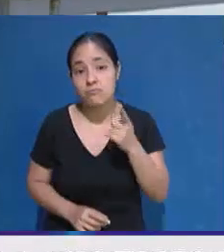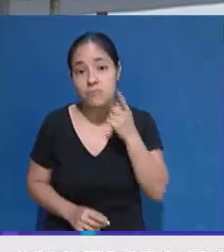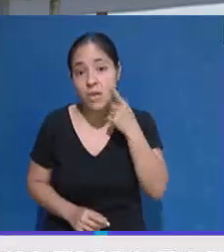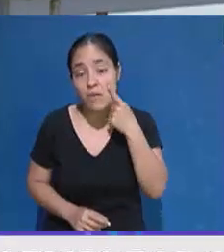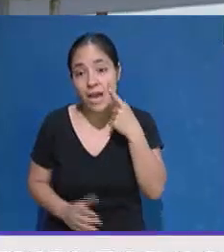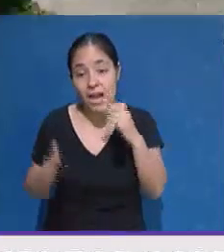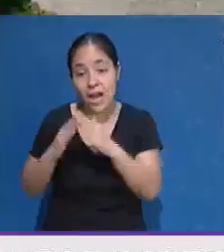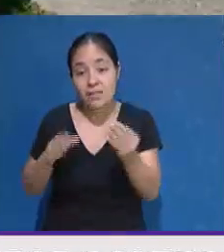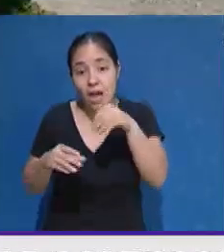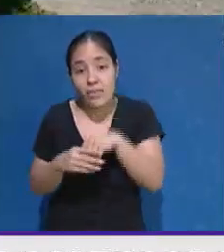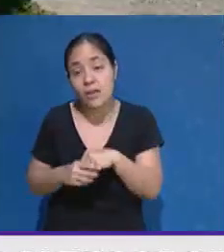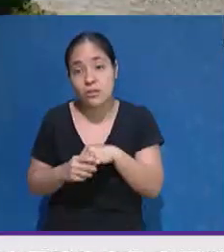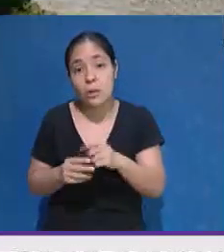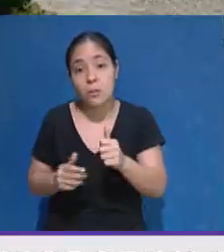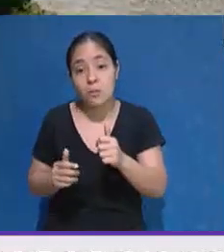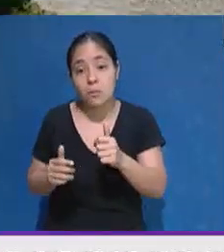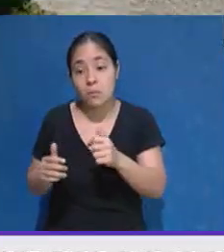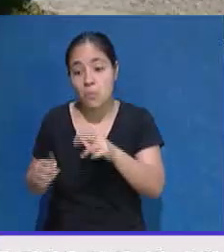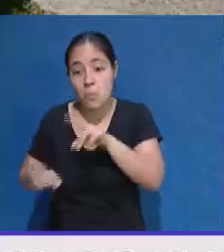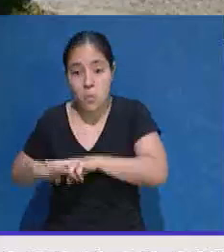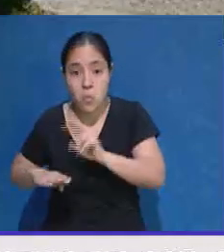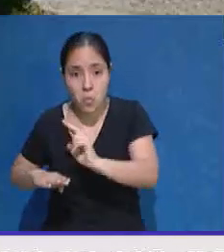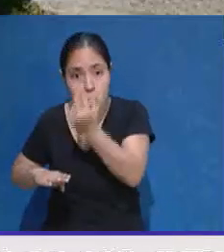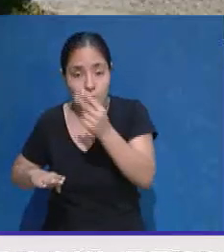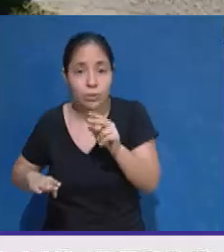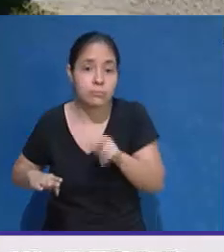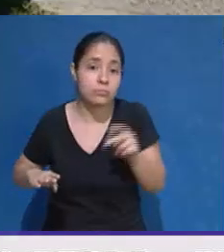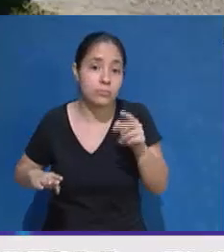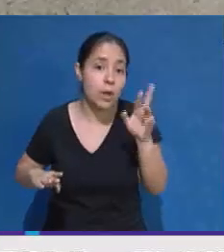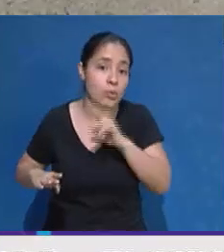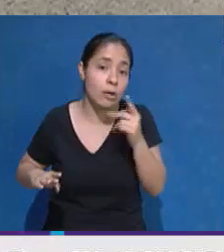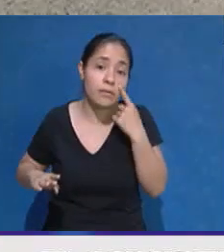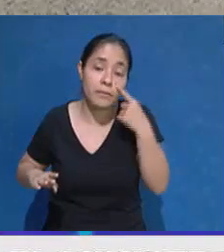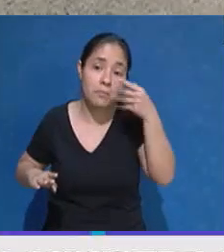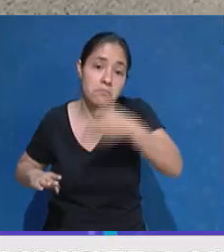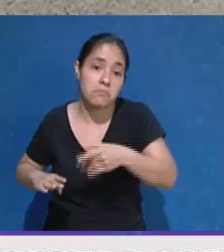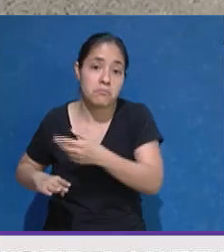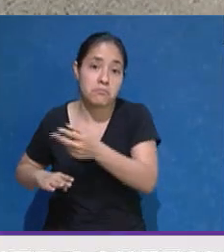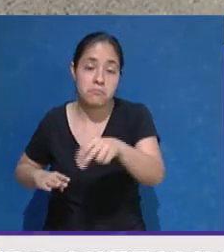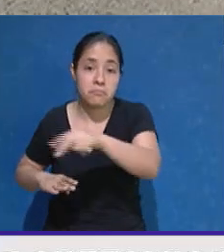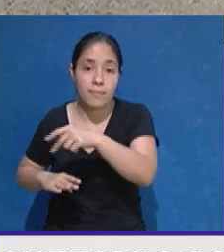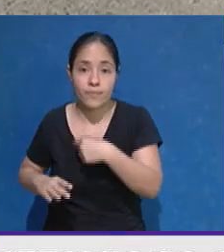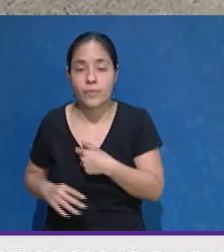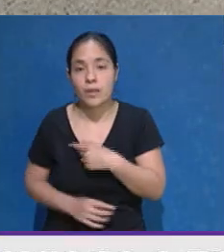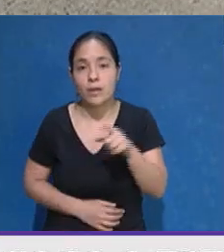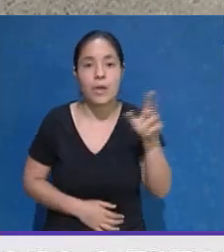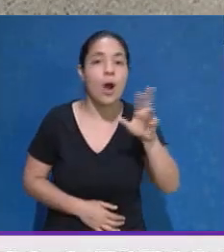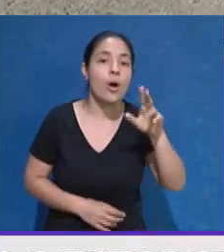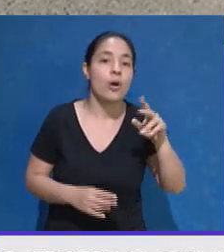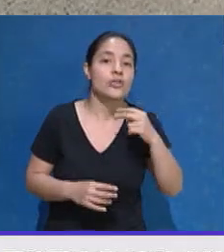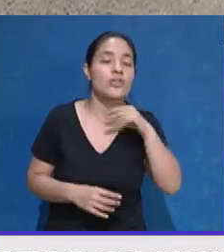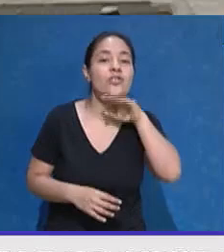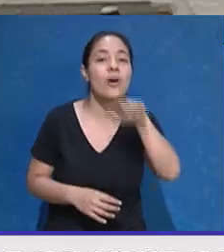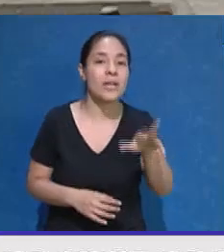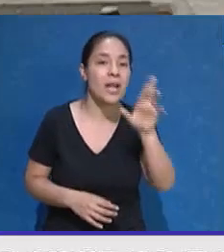15 días con el cadáver de su esposo en una de las habitaciones. La mujer que llegó hasta el lugar era una sobrina que